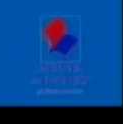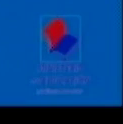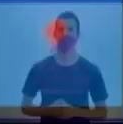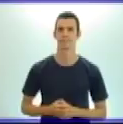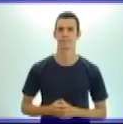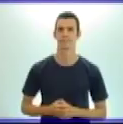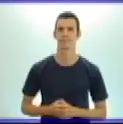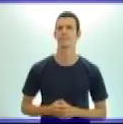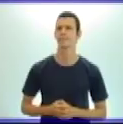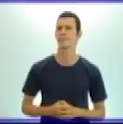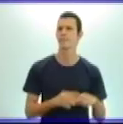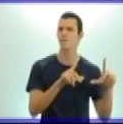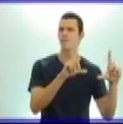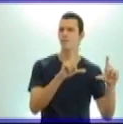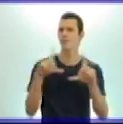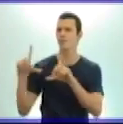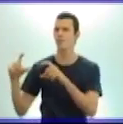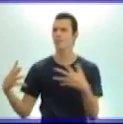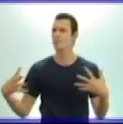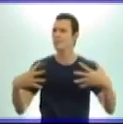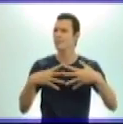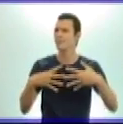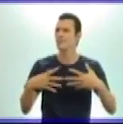¿De qué hecho se trata?